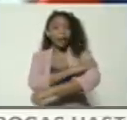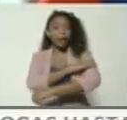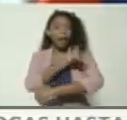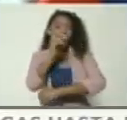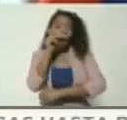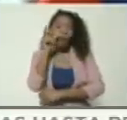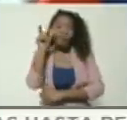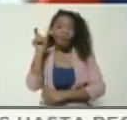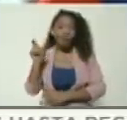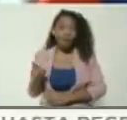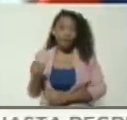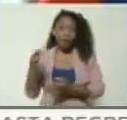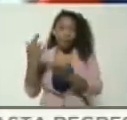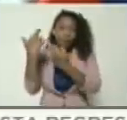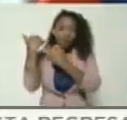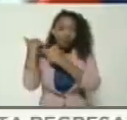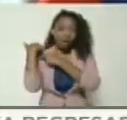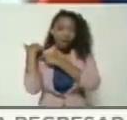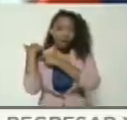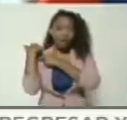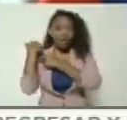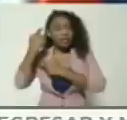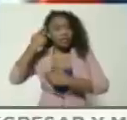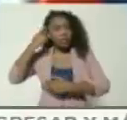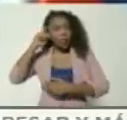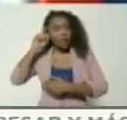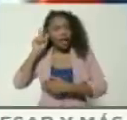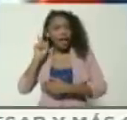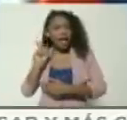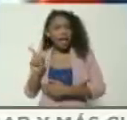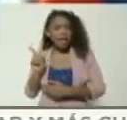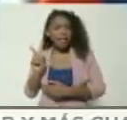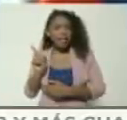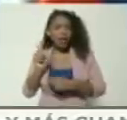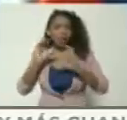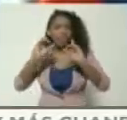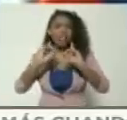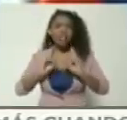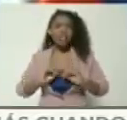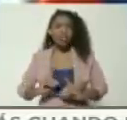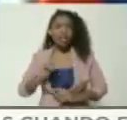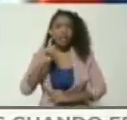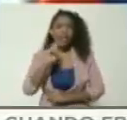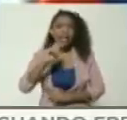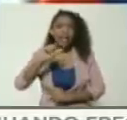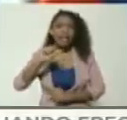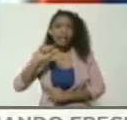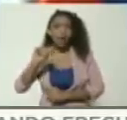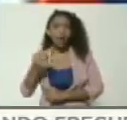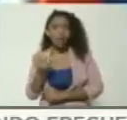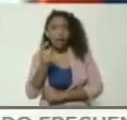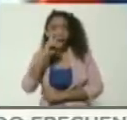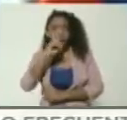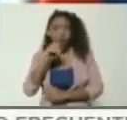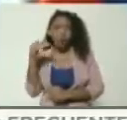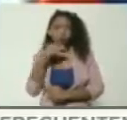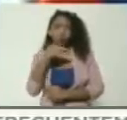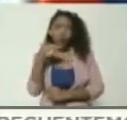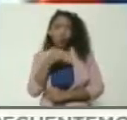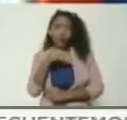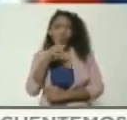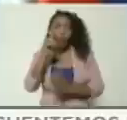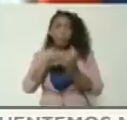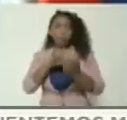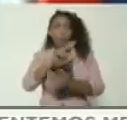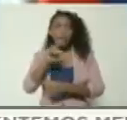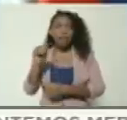Acosta Arévalo, como se recordará, en este caso hubo una decisión del TCJ en octubre del año 2020 que ordenó una